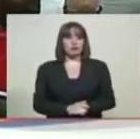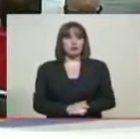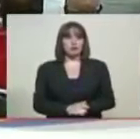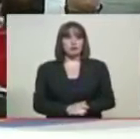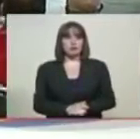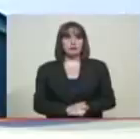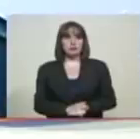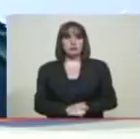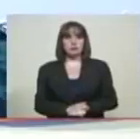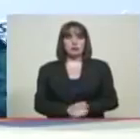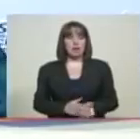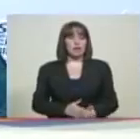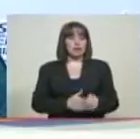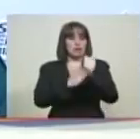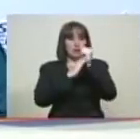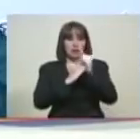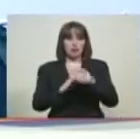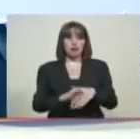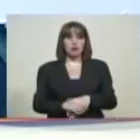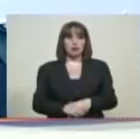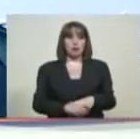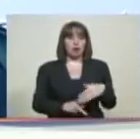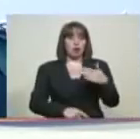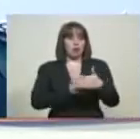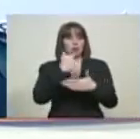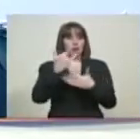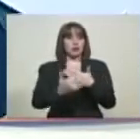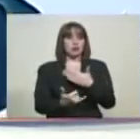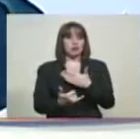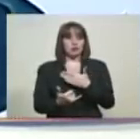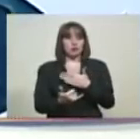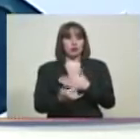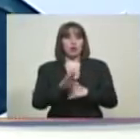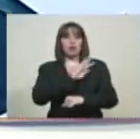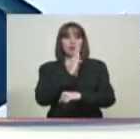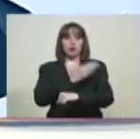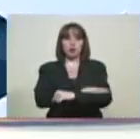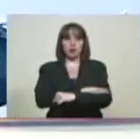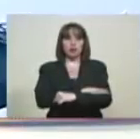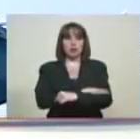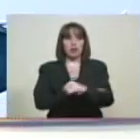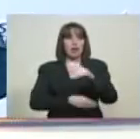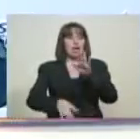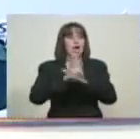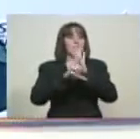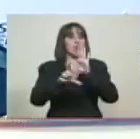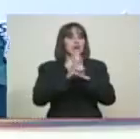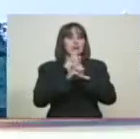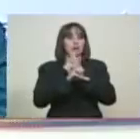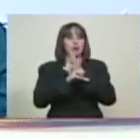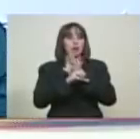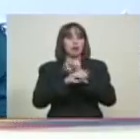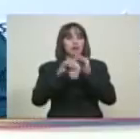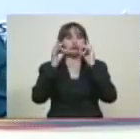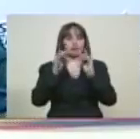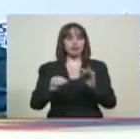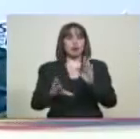liderazgo proyecto y poder legítimo constitucional